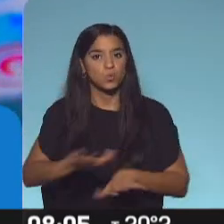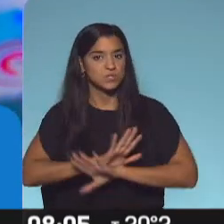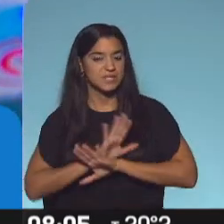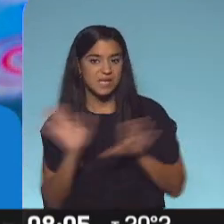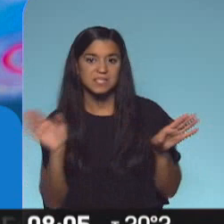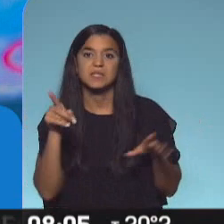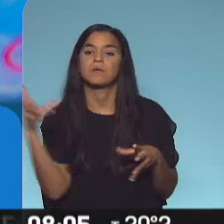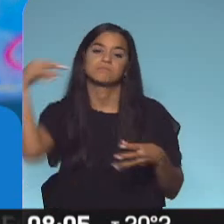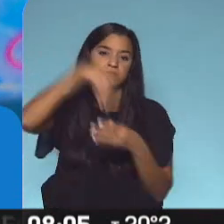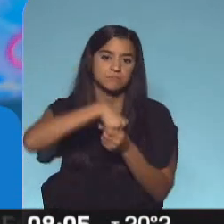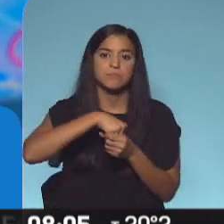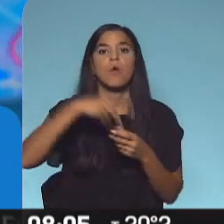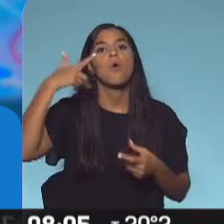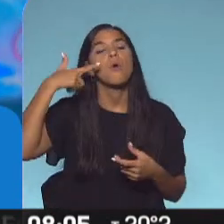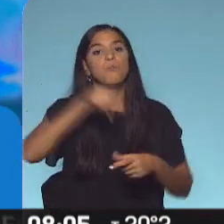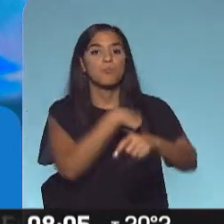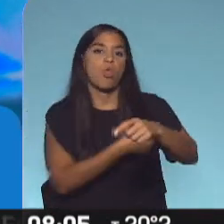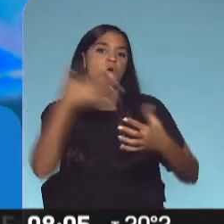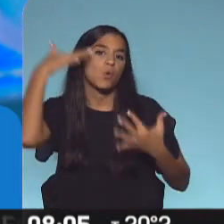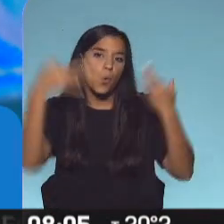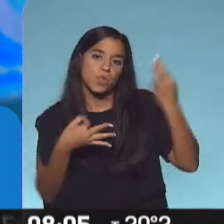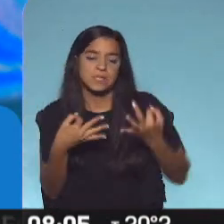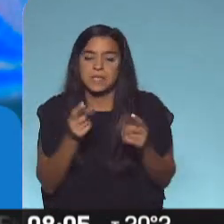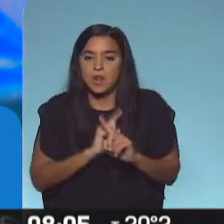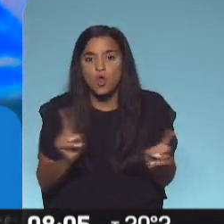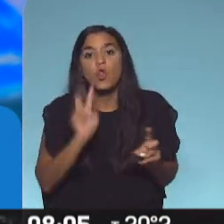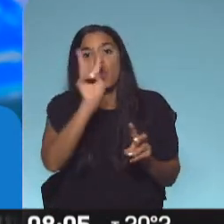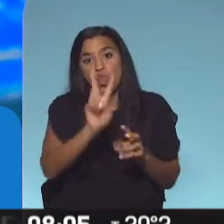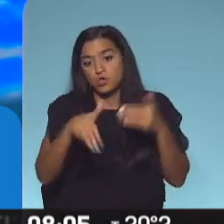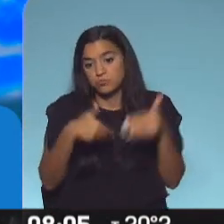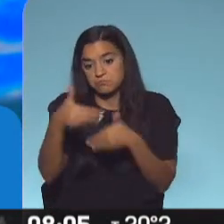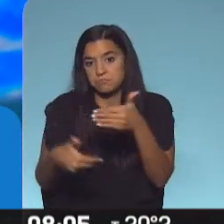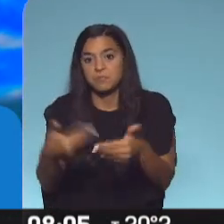no forma parte del Poder Judicial, los dos procesos siguen en marcha. Bien,